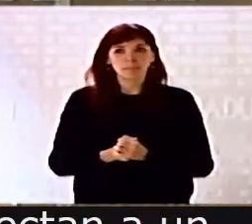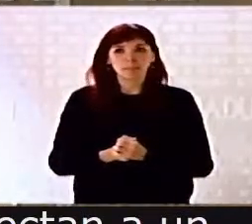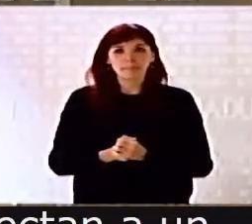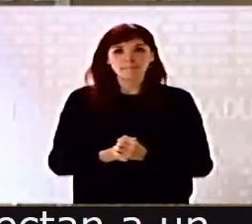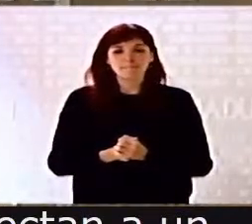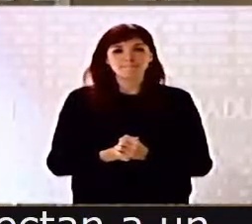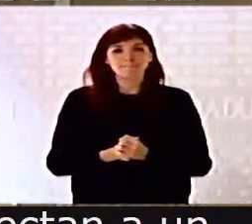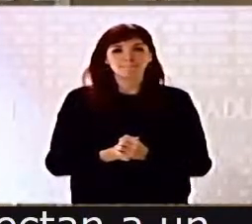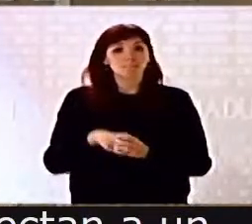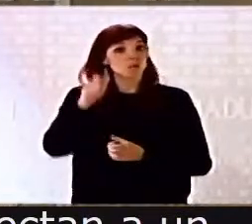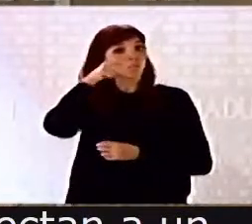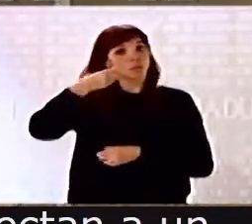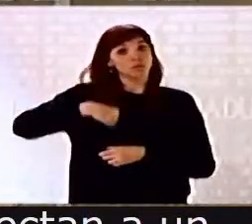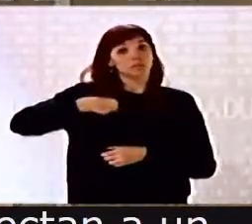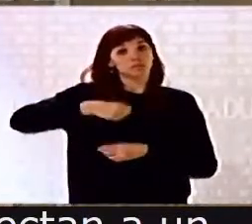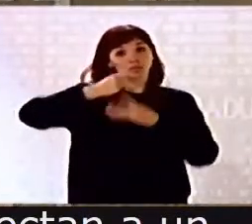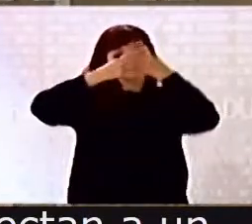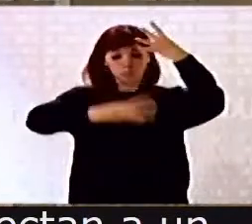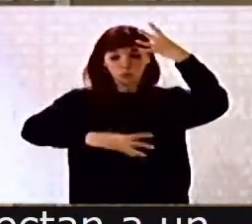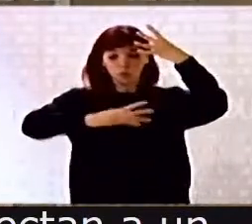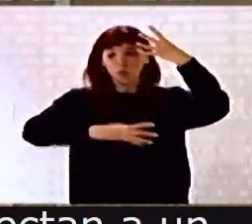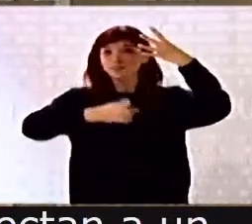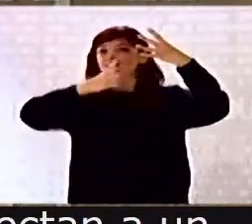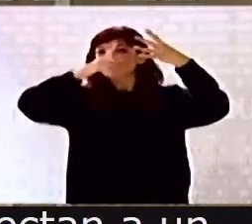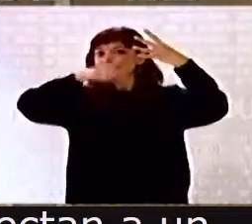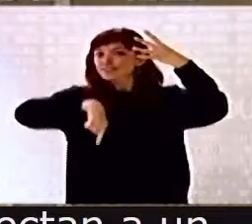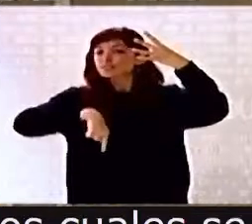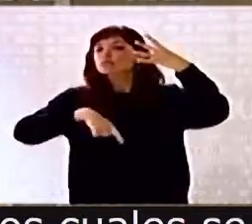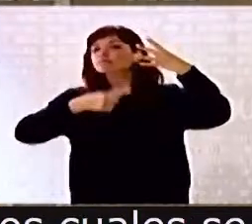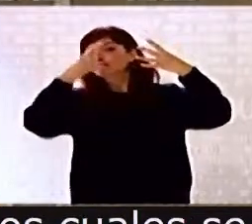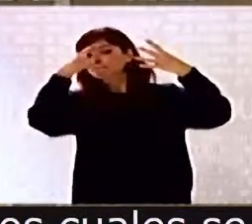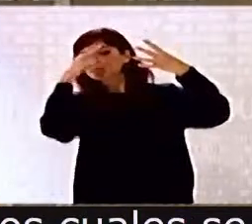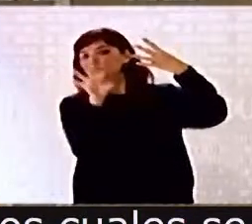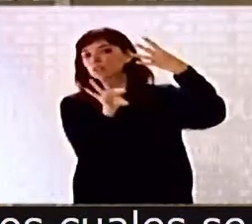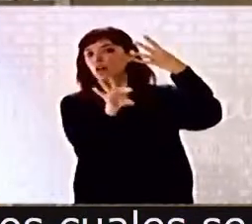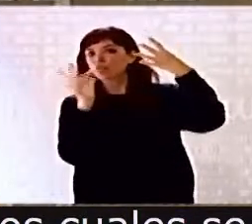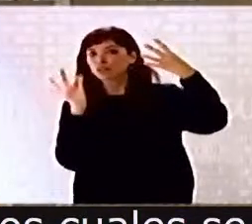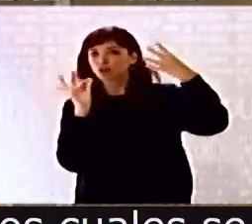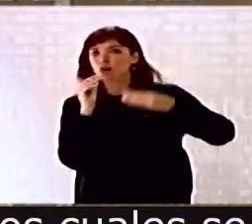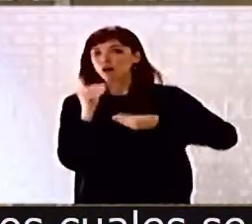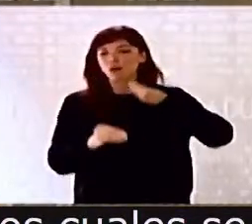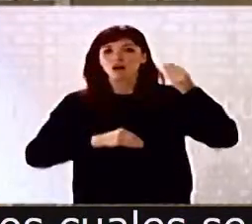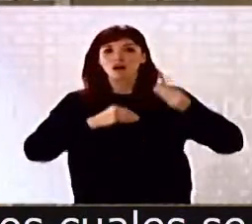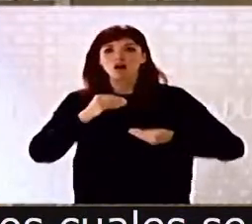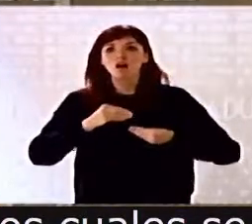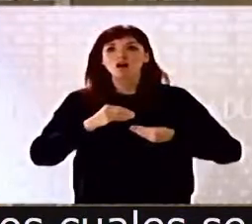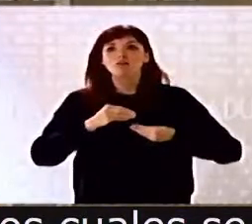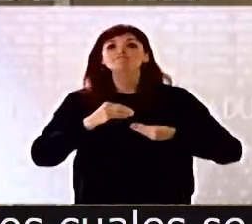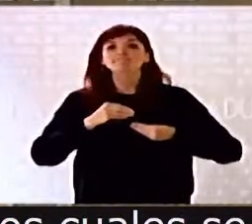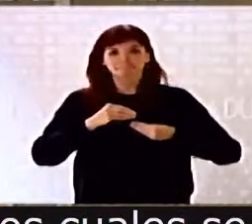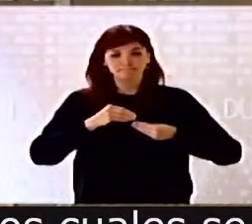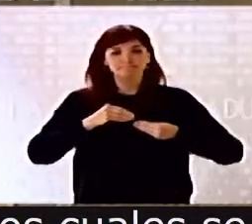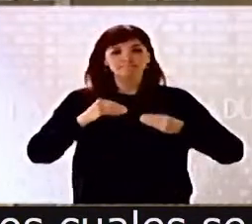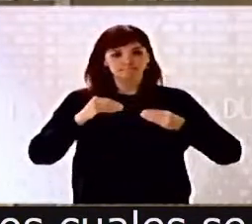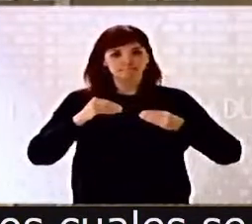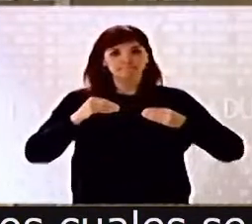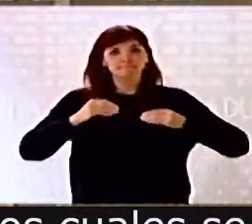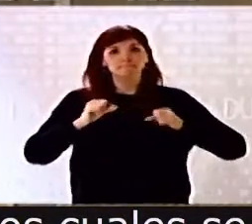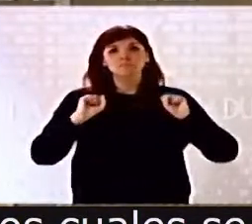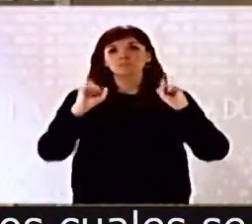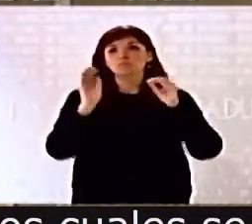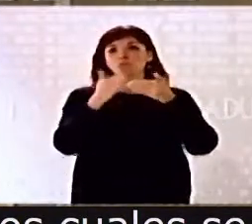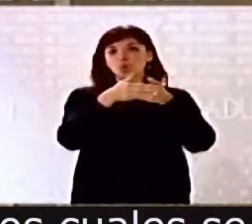en los cuales se ha adoptado la decisión de realizar confinamiento